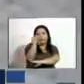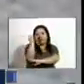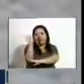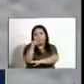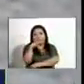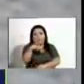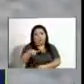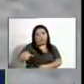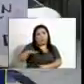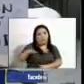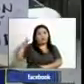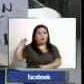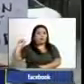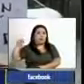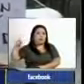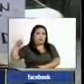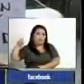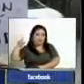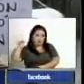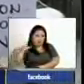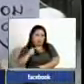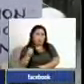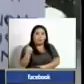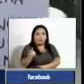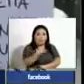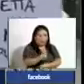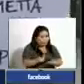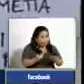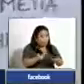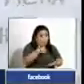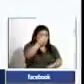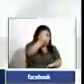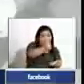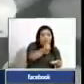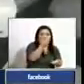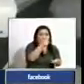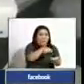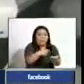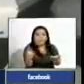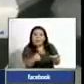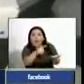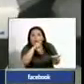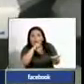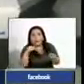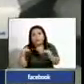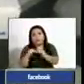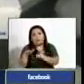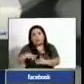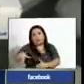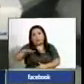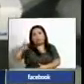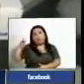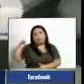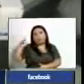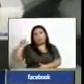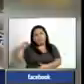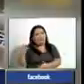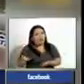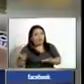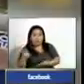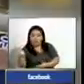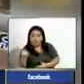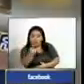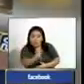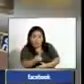En Nápoles, donde la gente ofreció comida gratis en una cesta para los pobres, como en Milán, donde los vecinos ayudaron a un